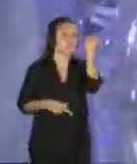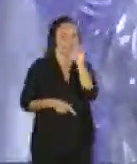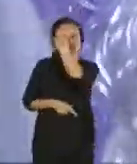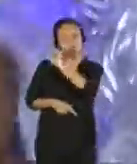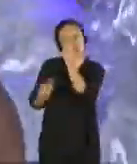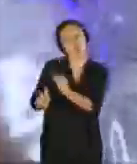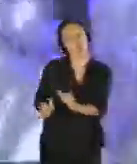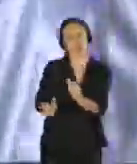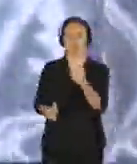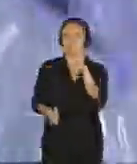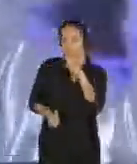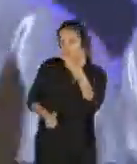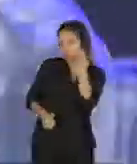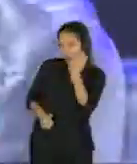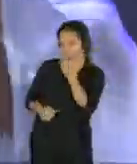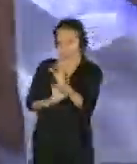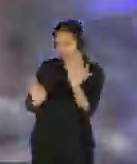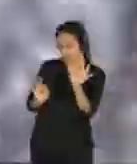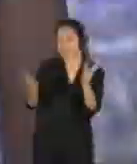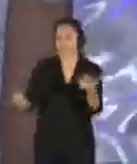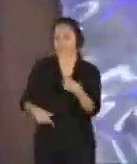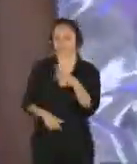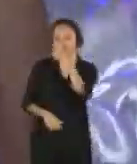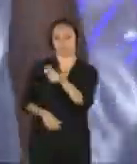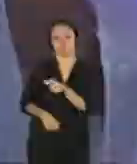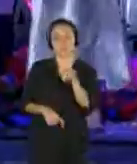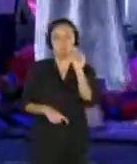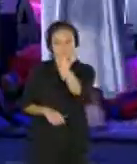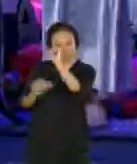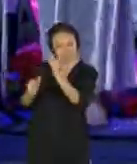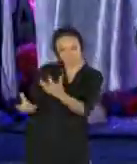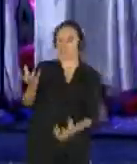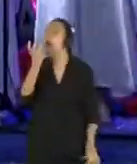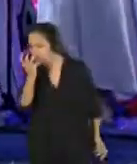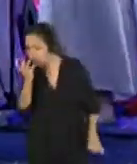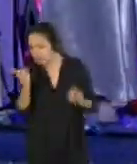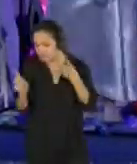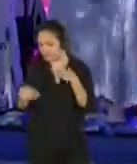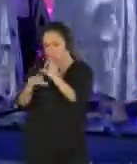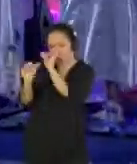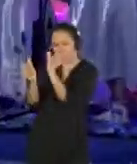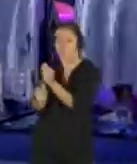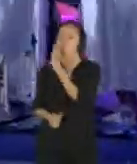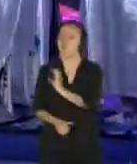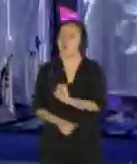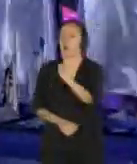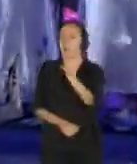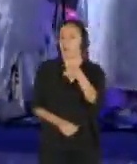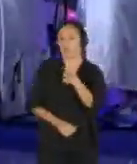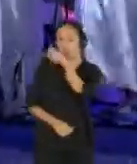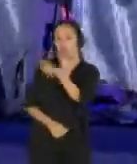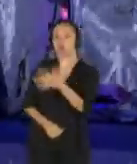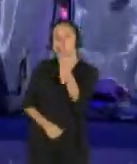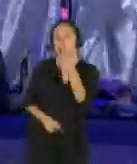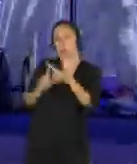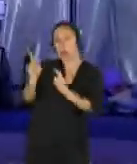que no era nada fea. Ay, Magdalena, lo que es lo mismo en un fin, era guapa, eso no hay que lo discuta. No la conocían como